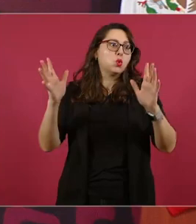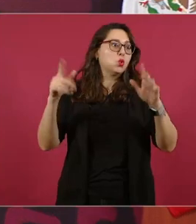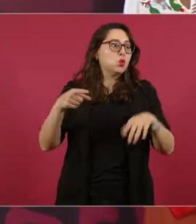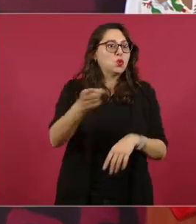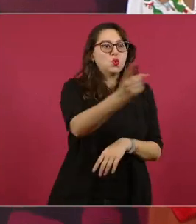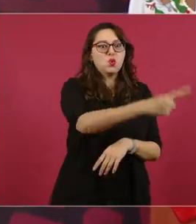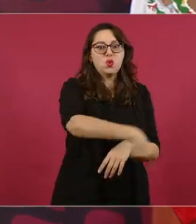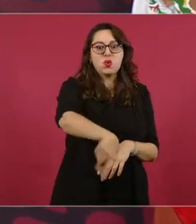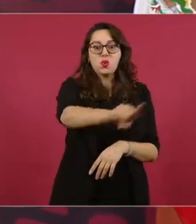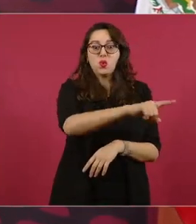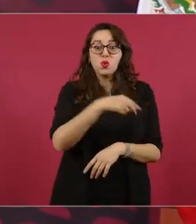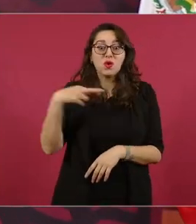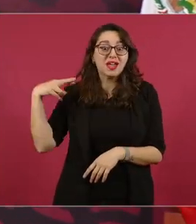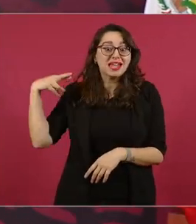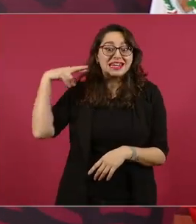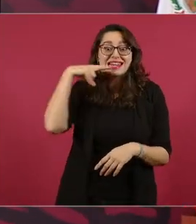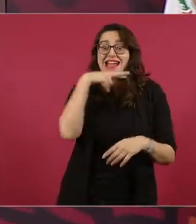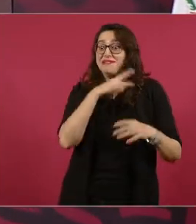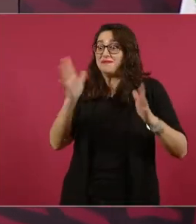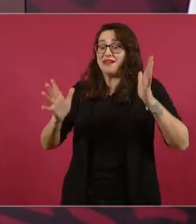Sí, solo le faltó decir,